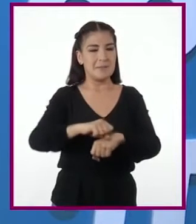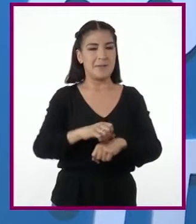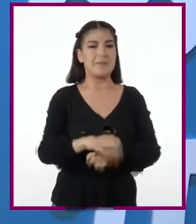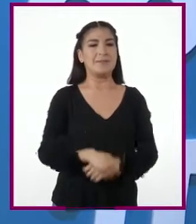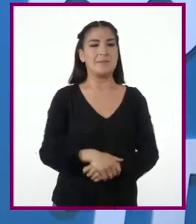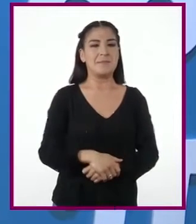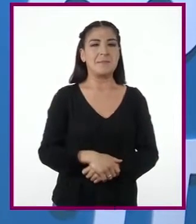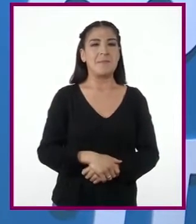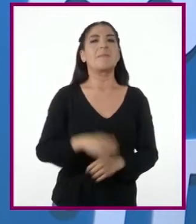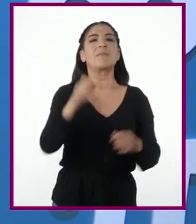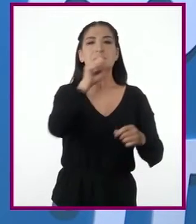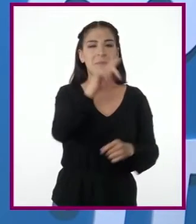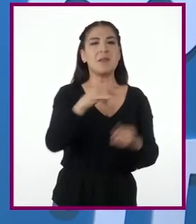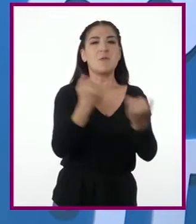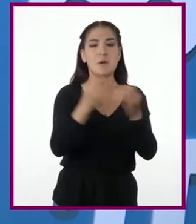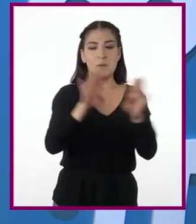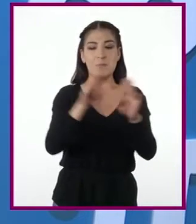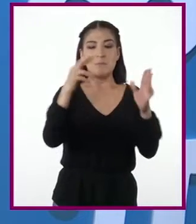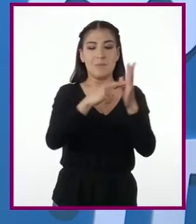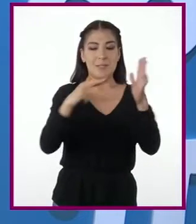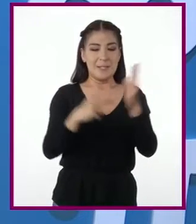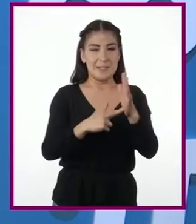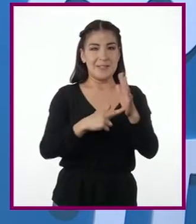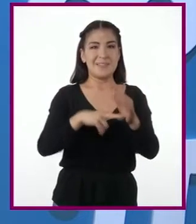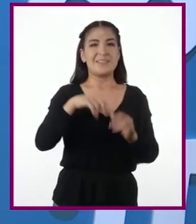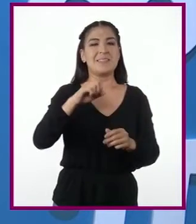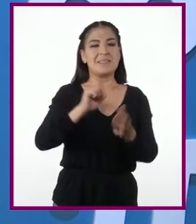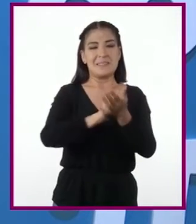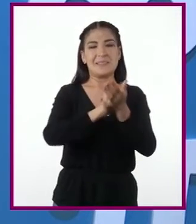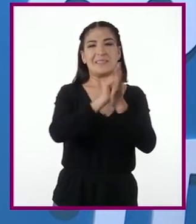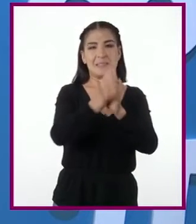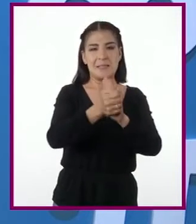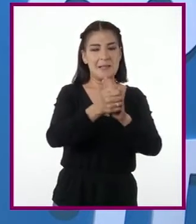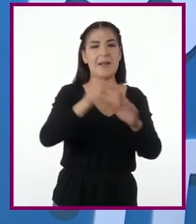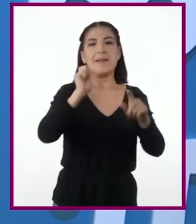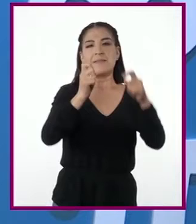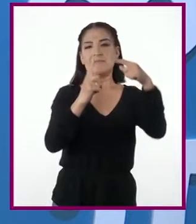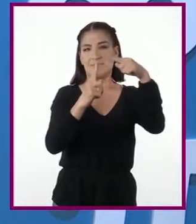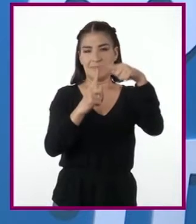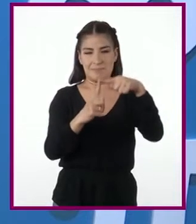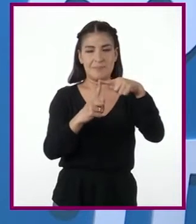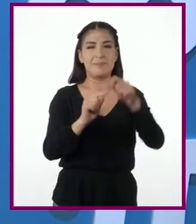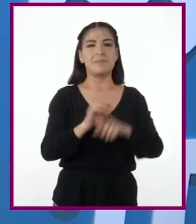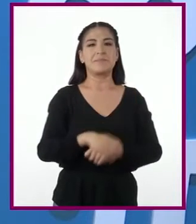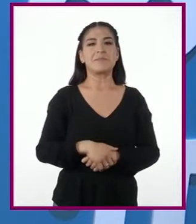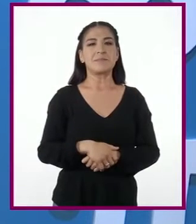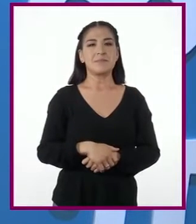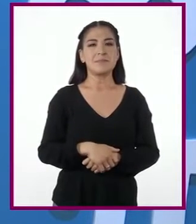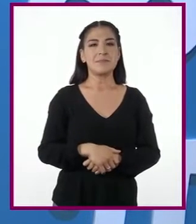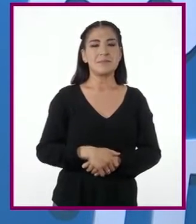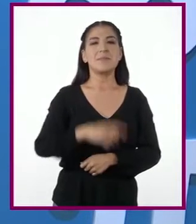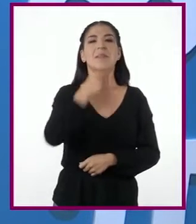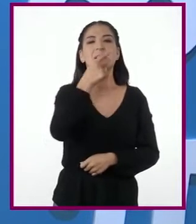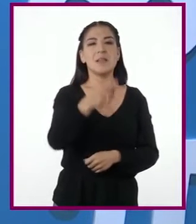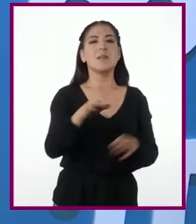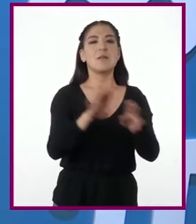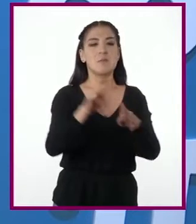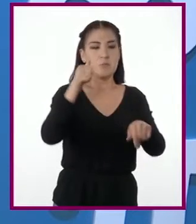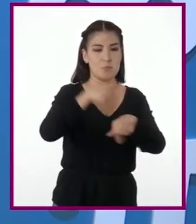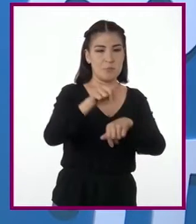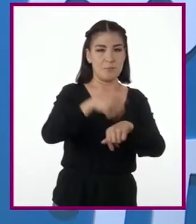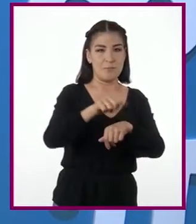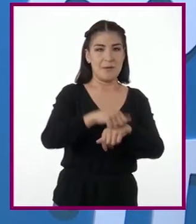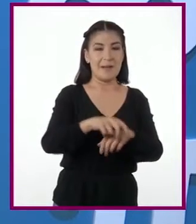tanto, aplicando la regla de los signos de la división, decimos número fraccionario